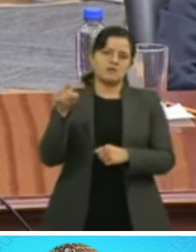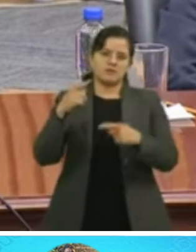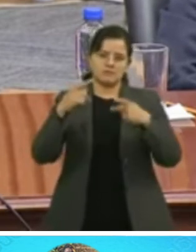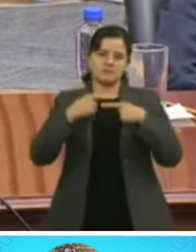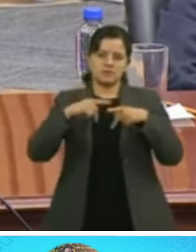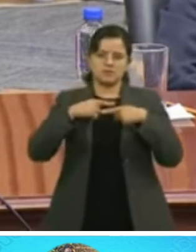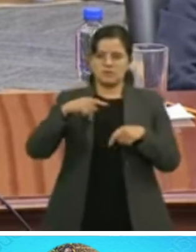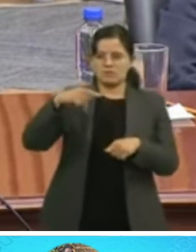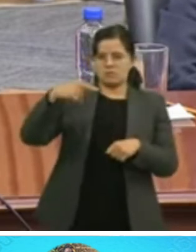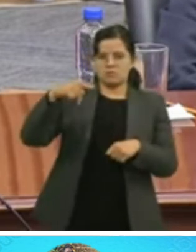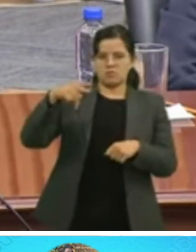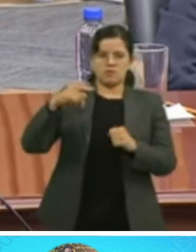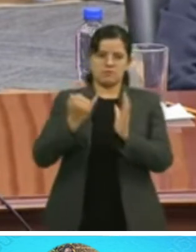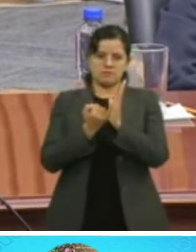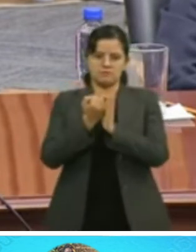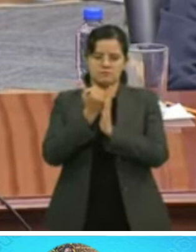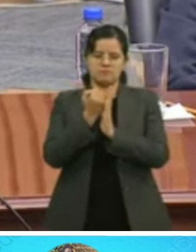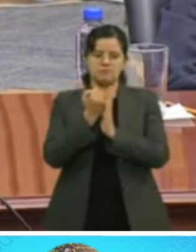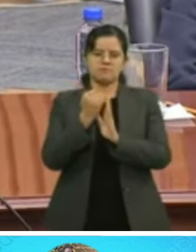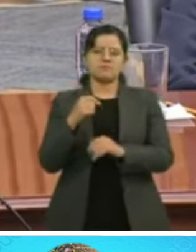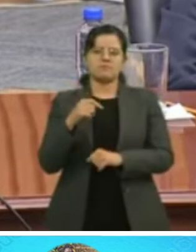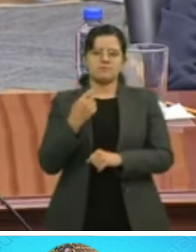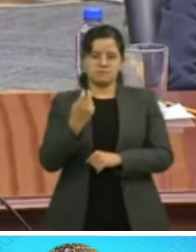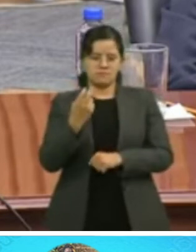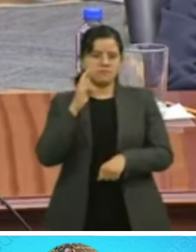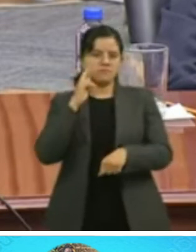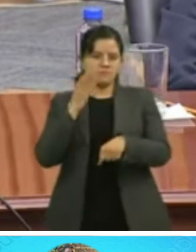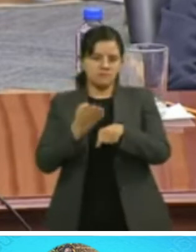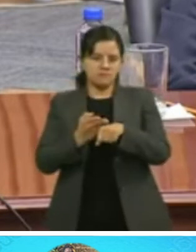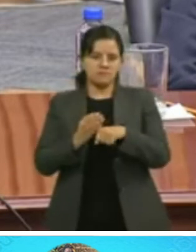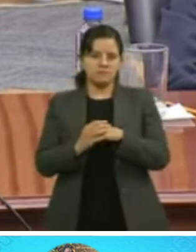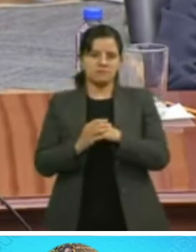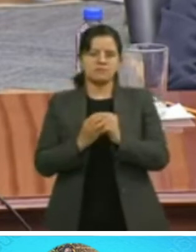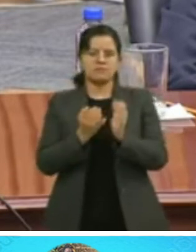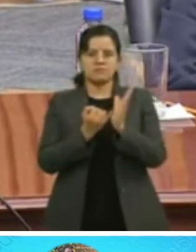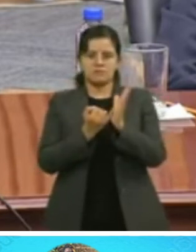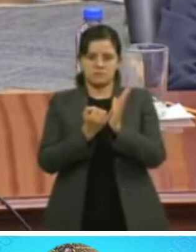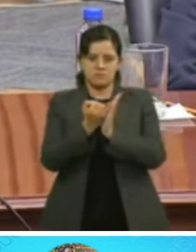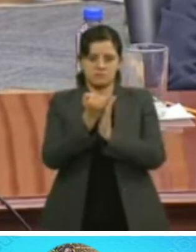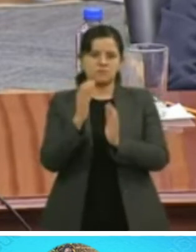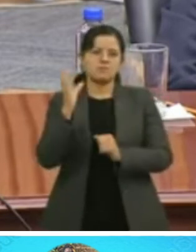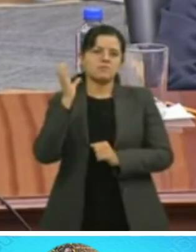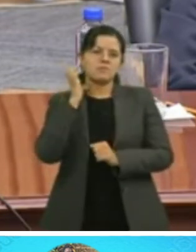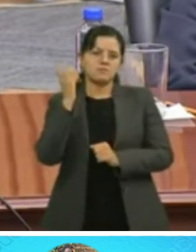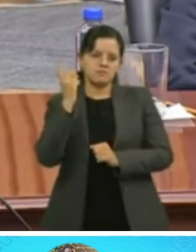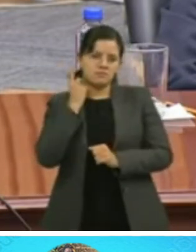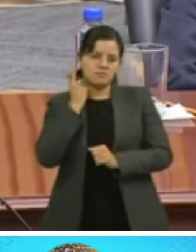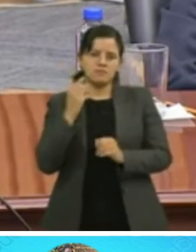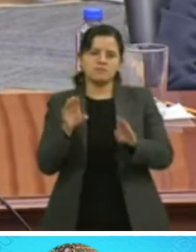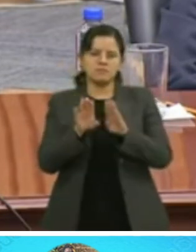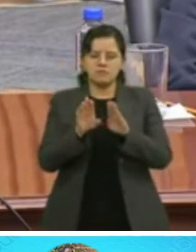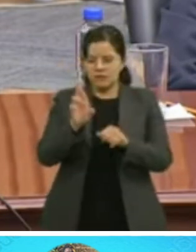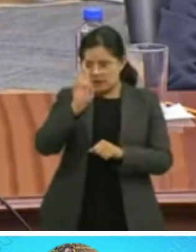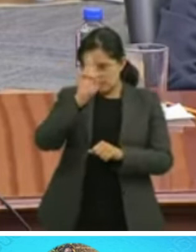pueblo. Y con esa responsabilidad se toman decisiones en la Cámara de Diputados y se hace con respeto